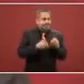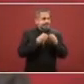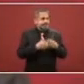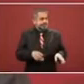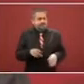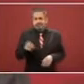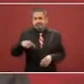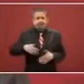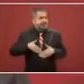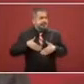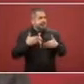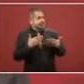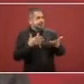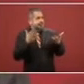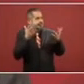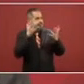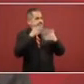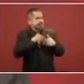que causó.